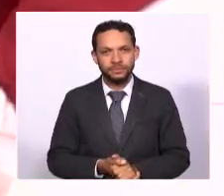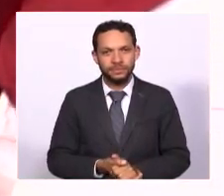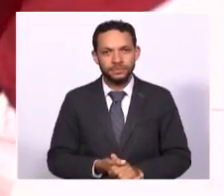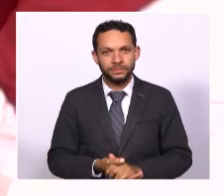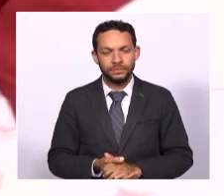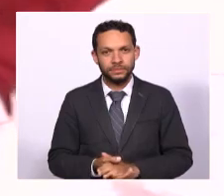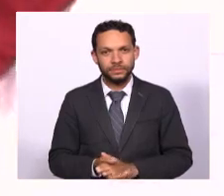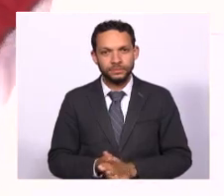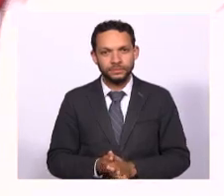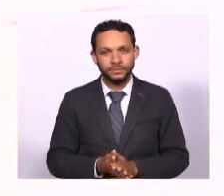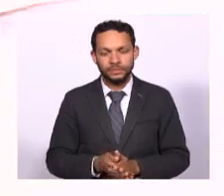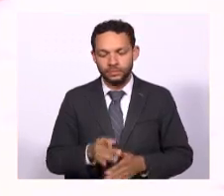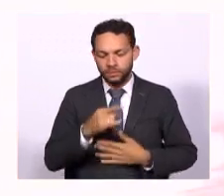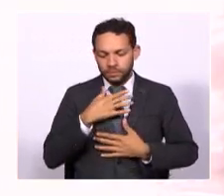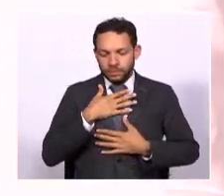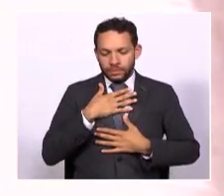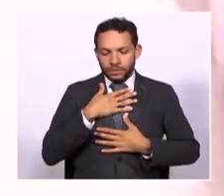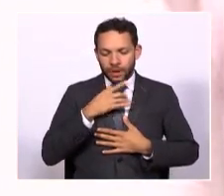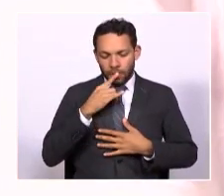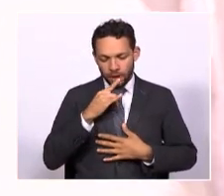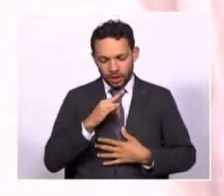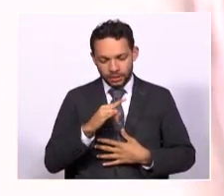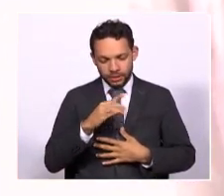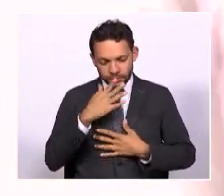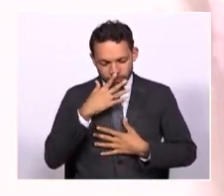Inhala. Afuera.